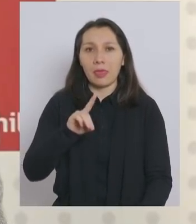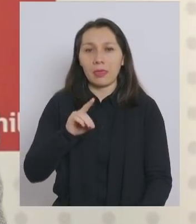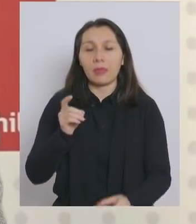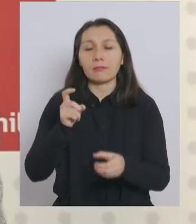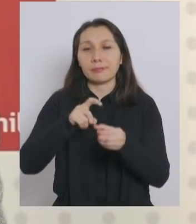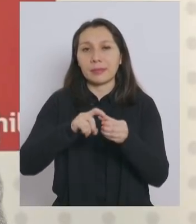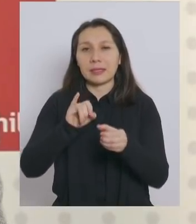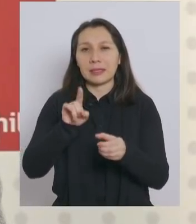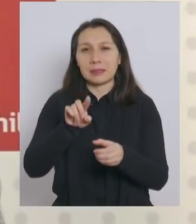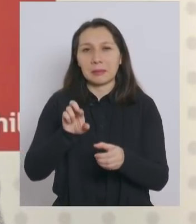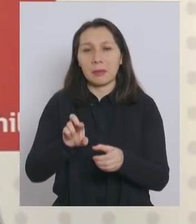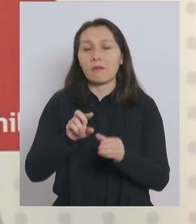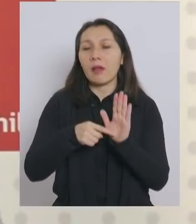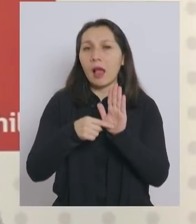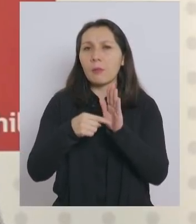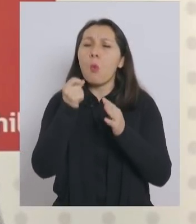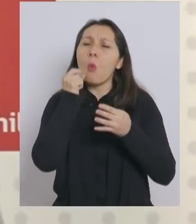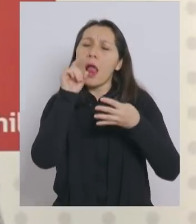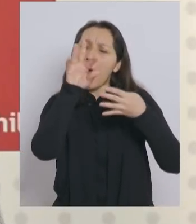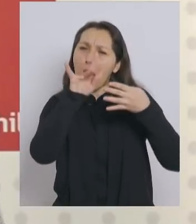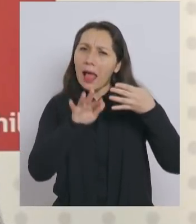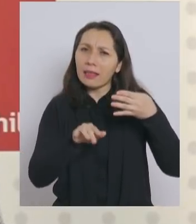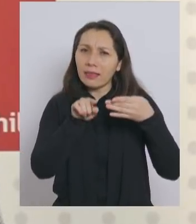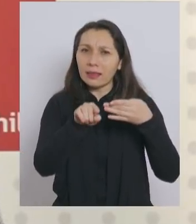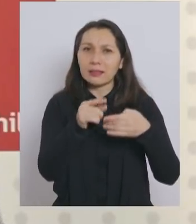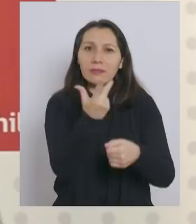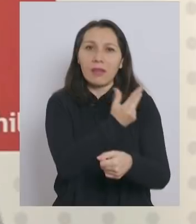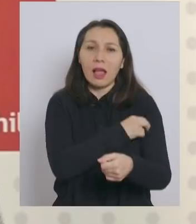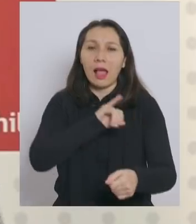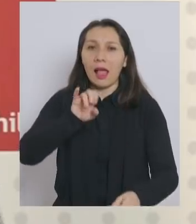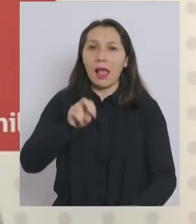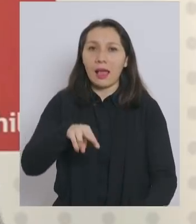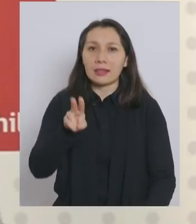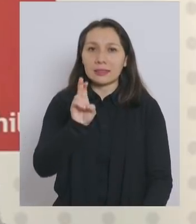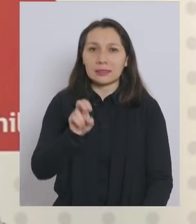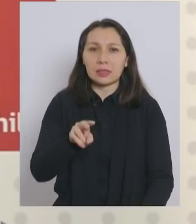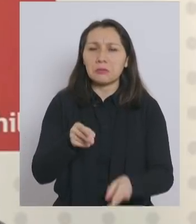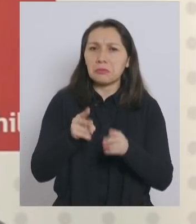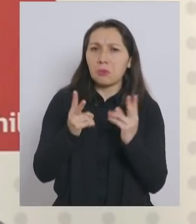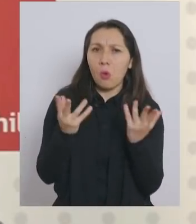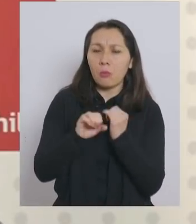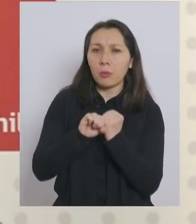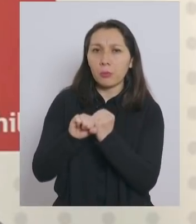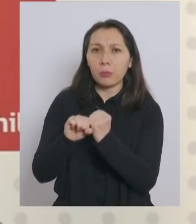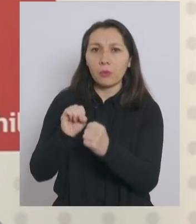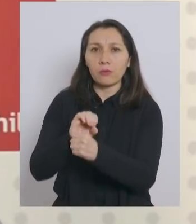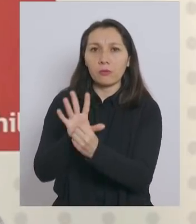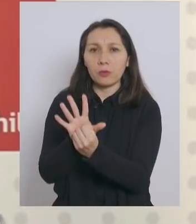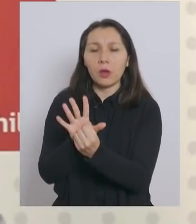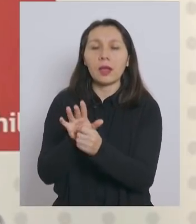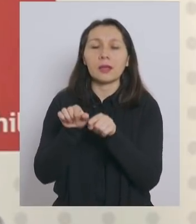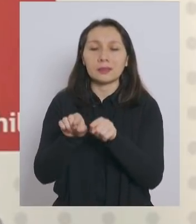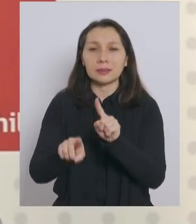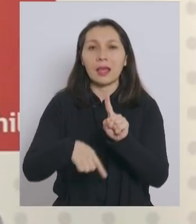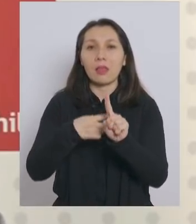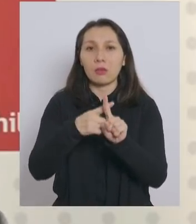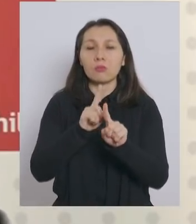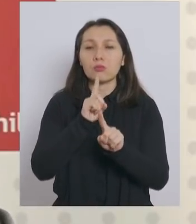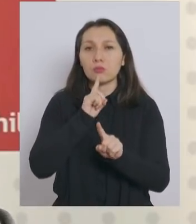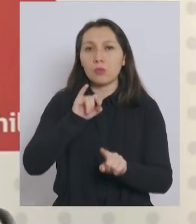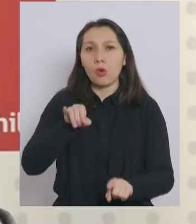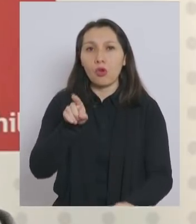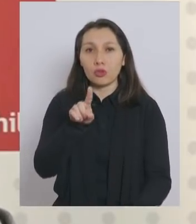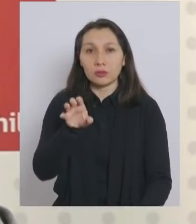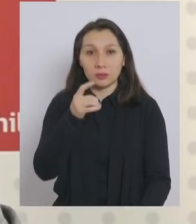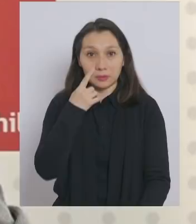quien presentará las características de la vacuna Janssen, cómo funciona su eficacia contra el COVID-19. Además, José es